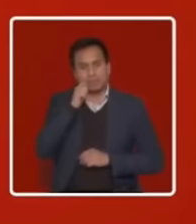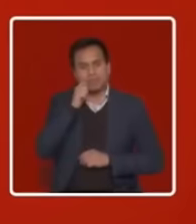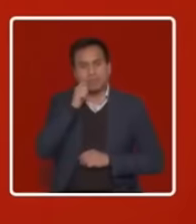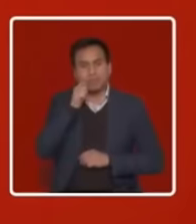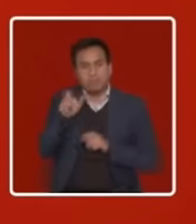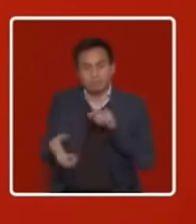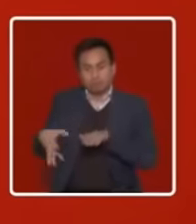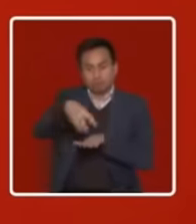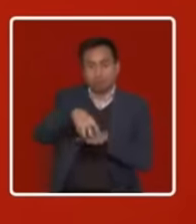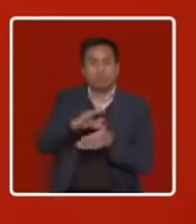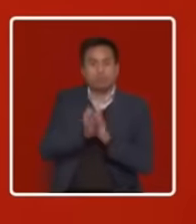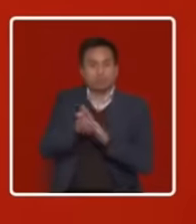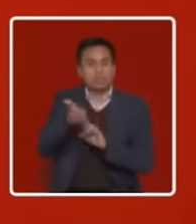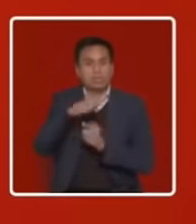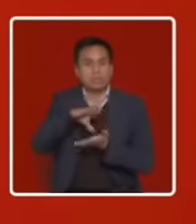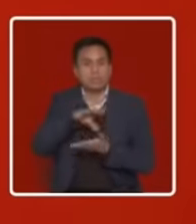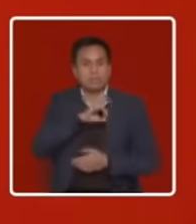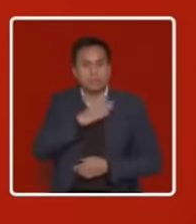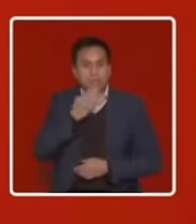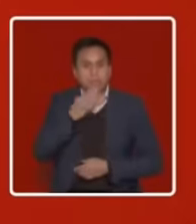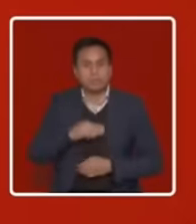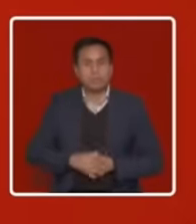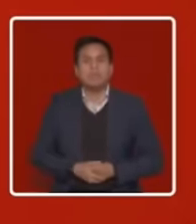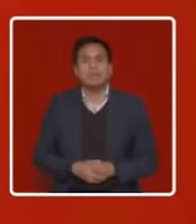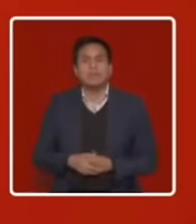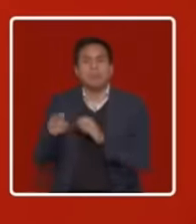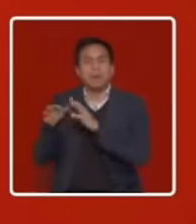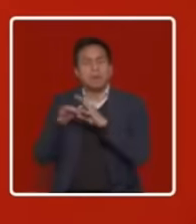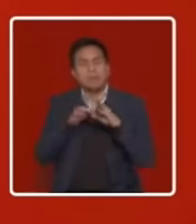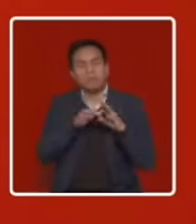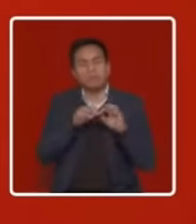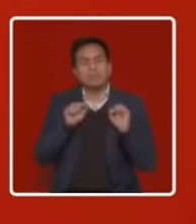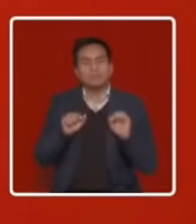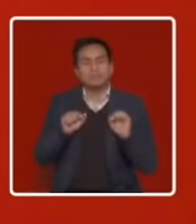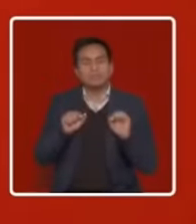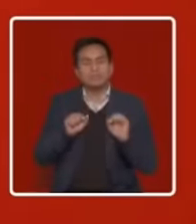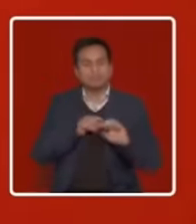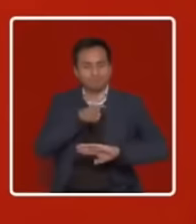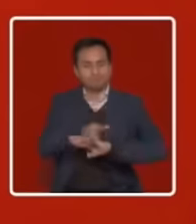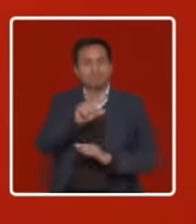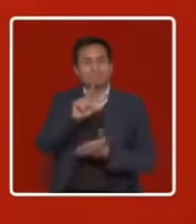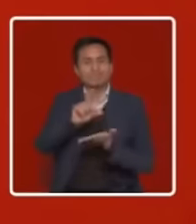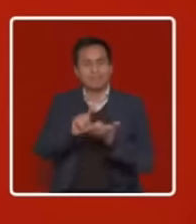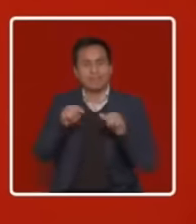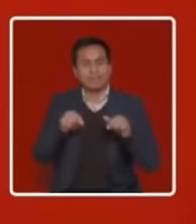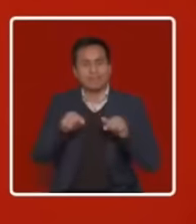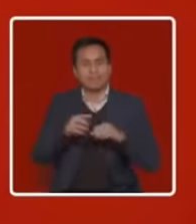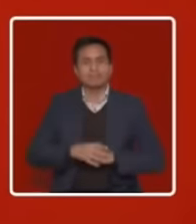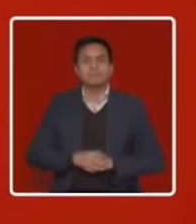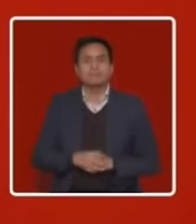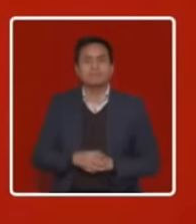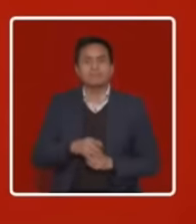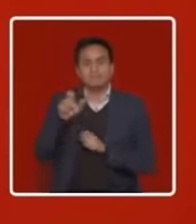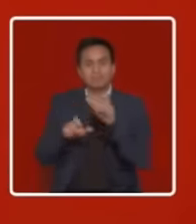para la tripulación sino para todo el país. Por eso, el estar aquí con